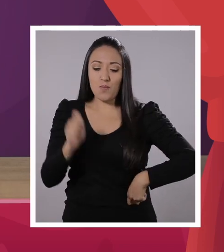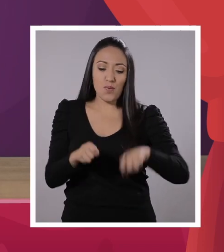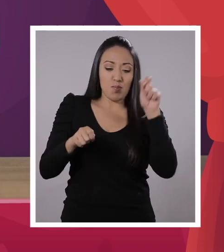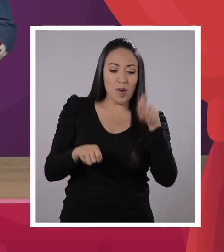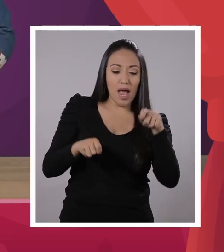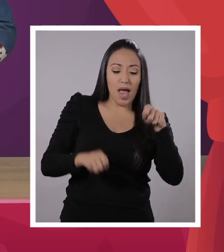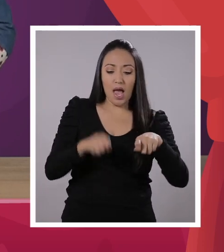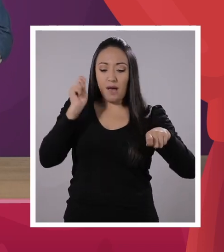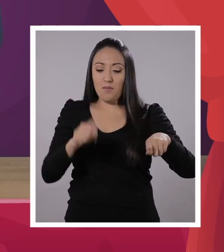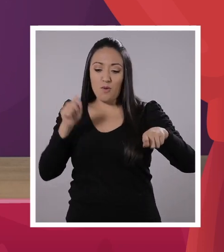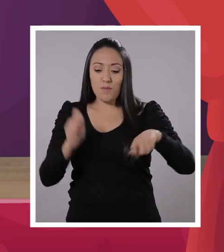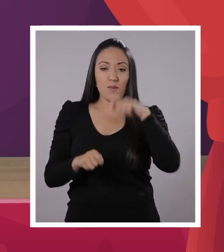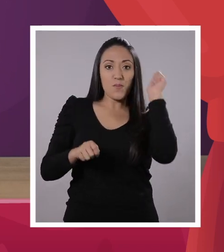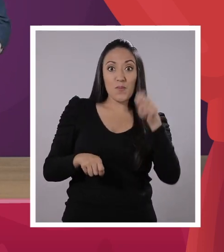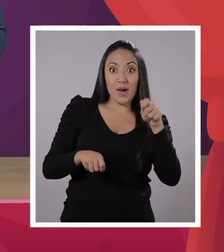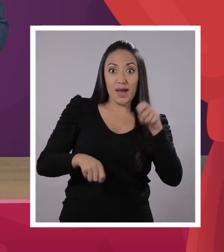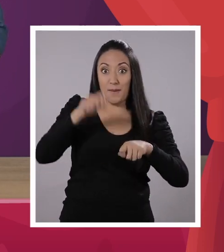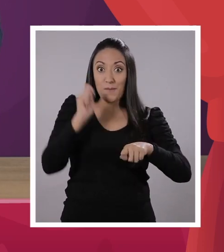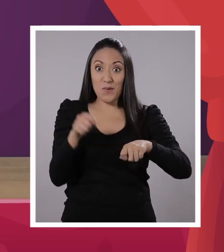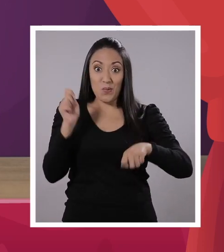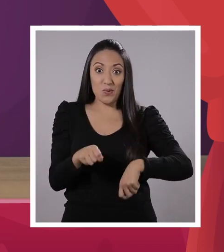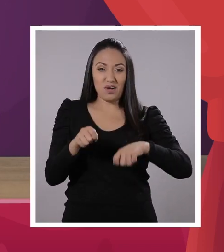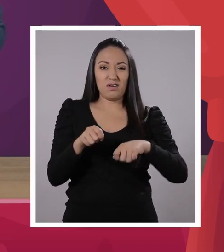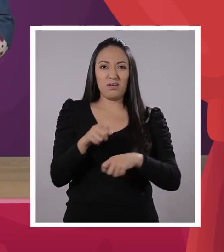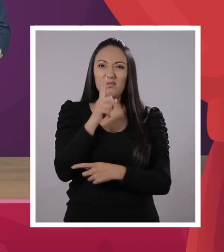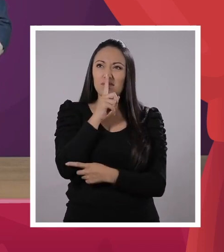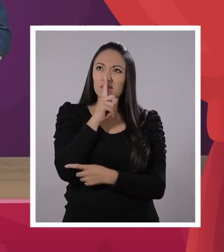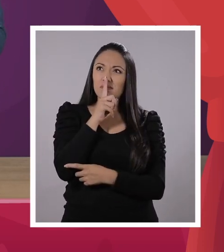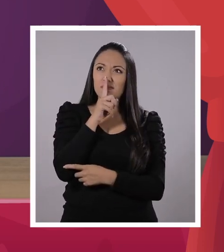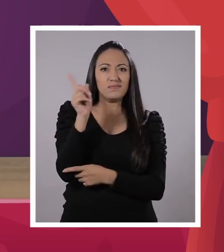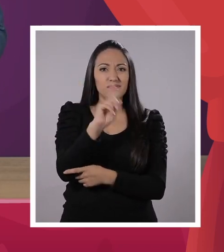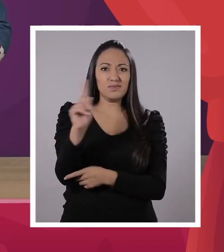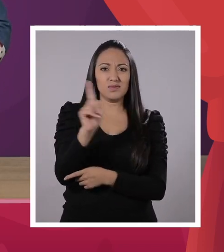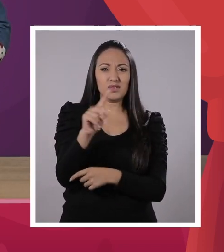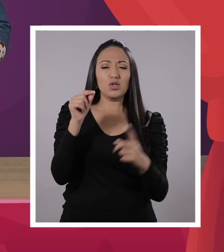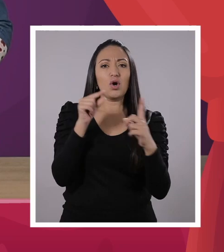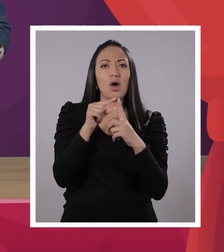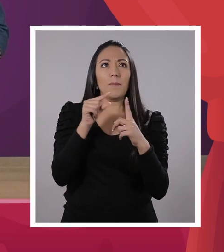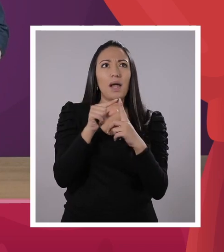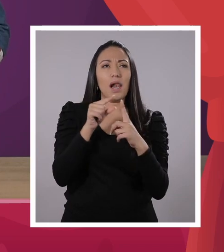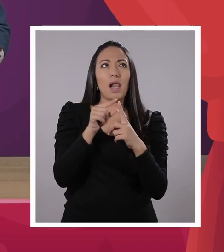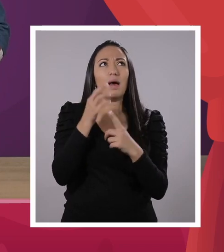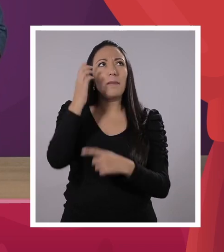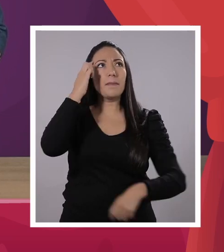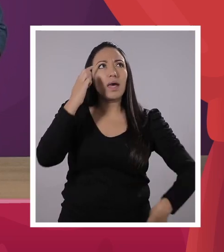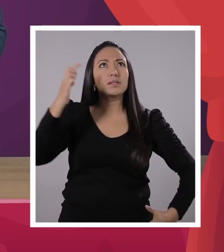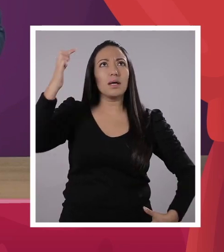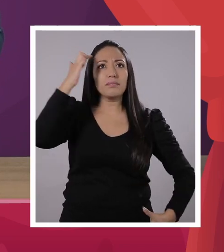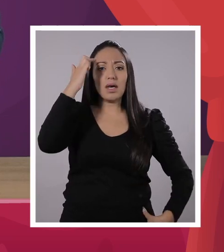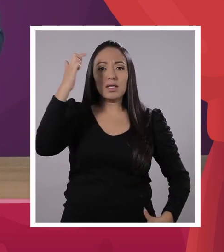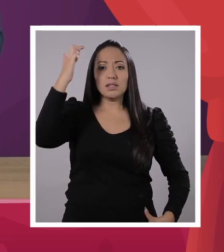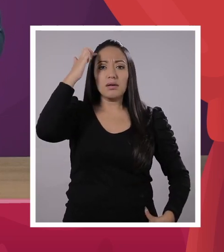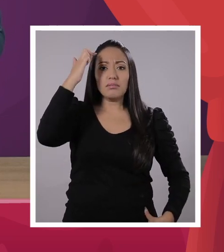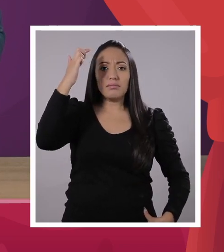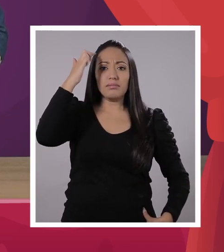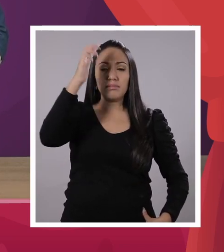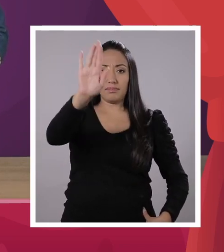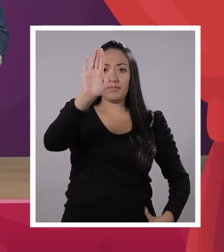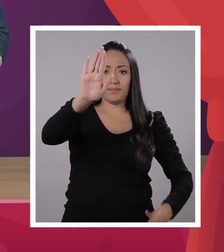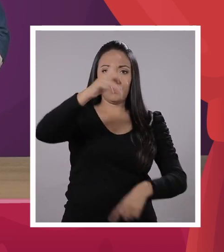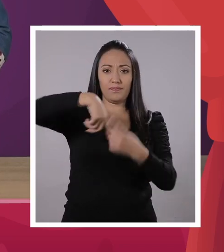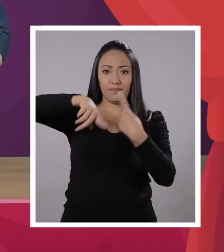pum, ta! ¡Pum, pum, ta! ¡Pum, pum, ta! ¡Pum, pum! No, necesito una letra. A ver, piensa, Vela,